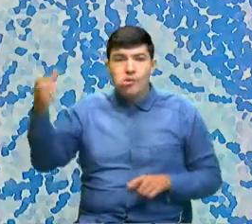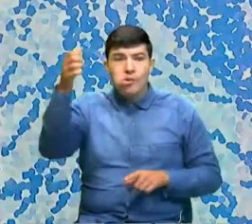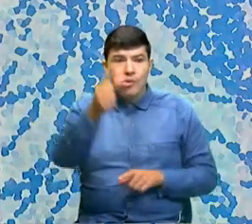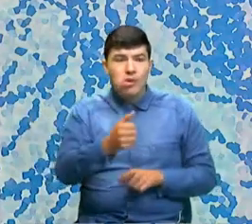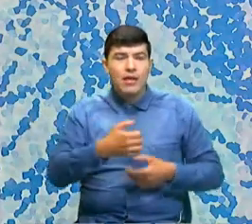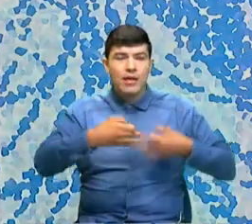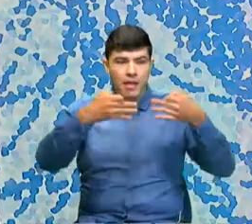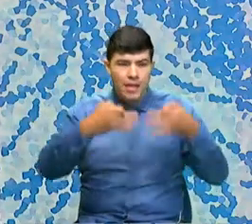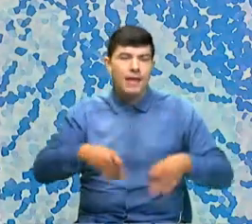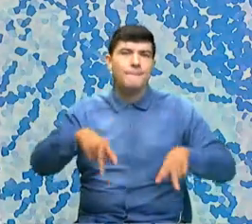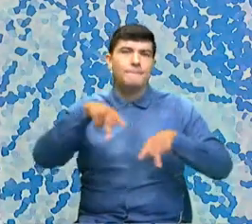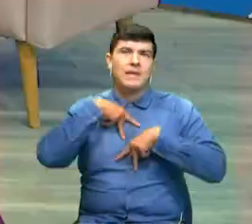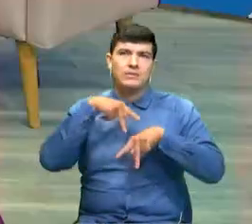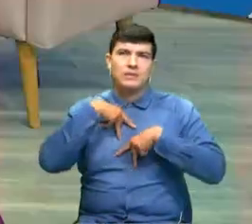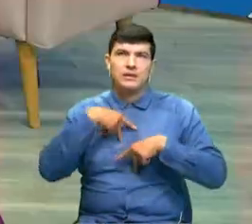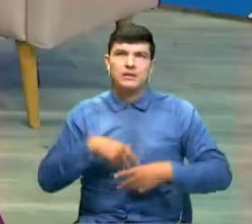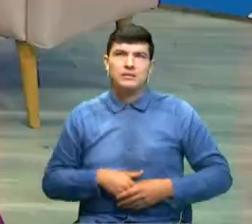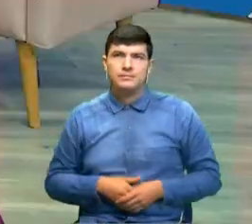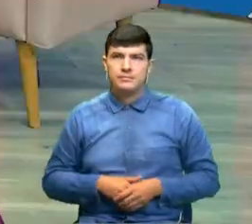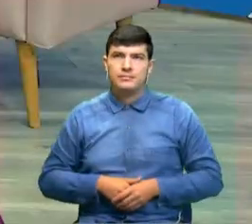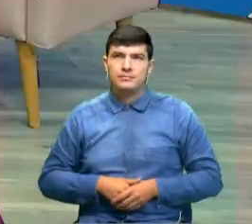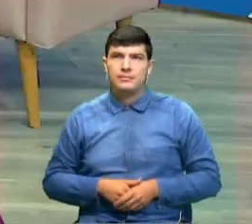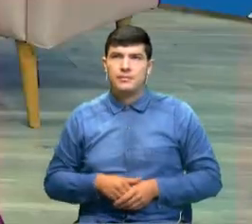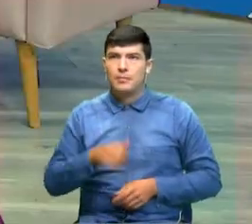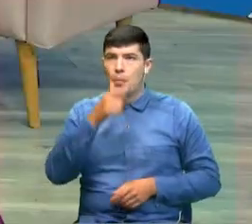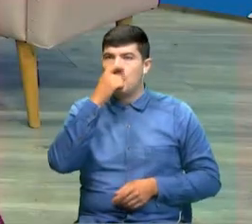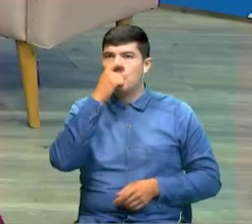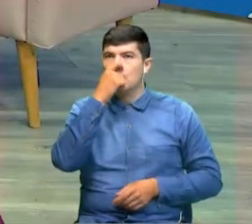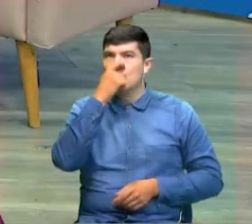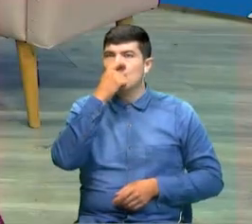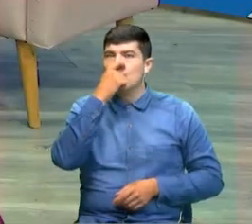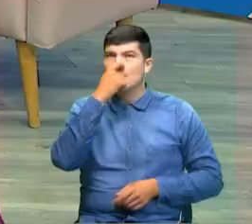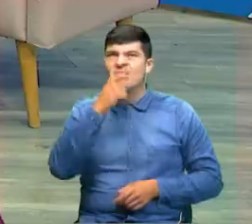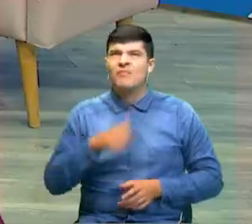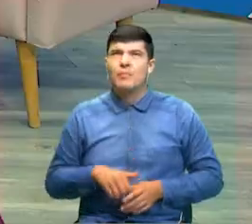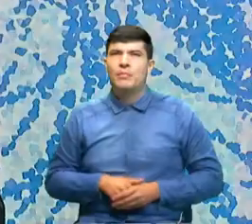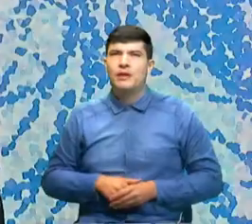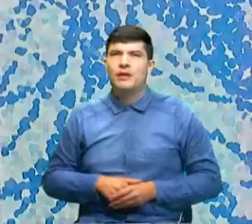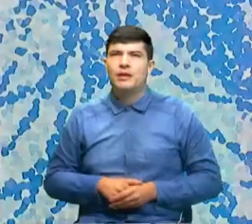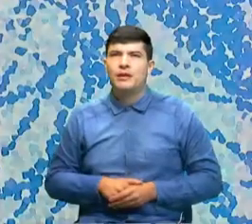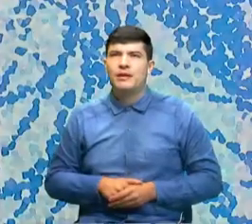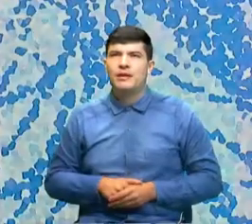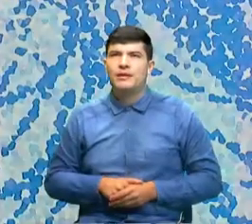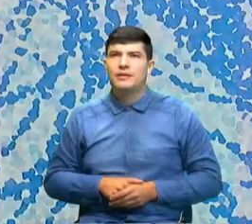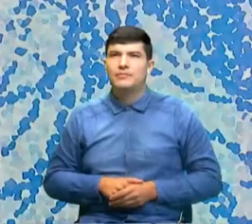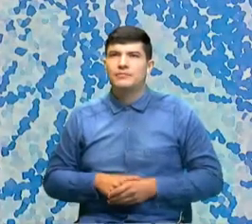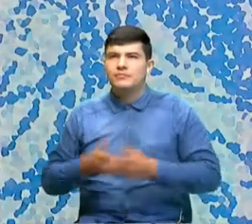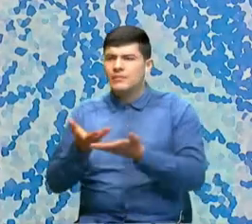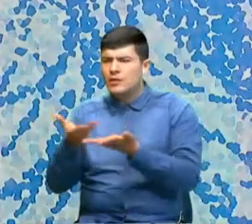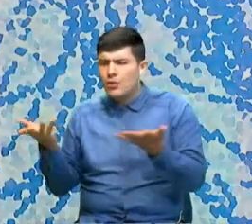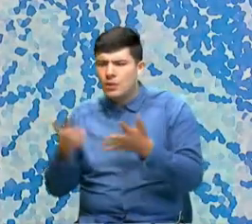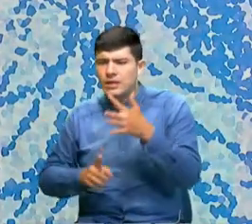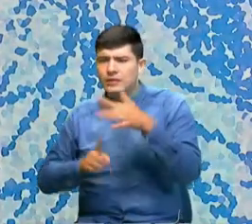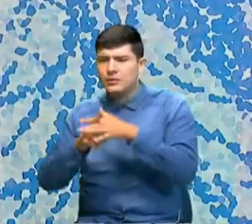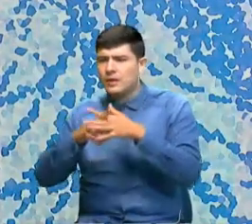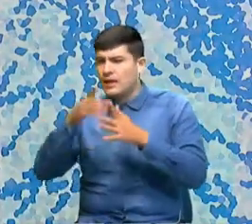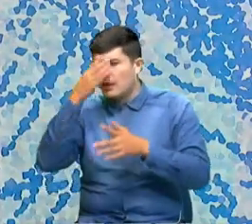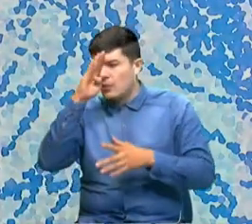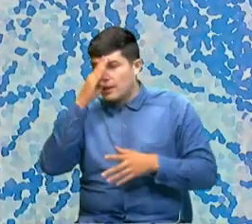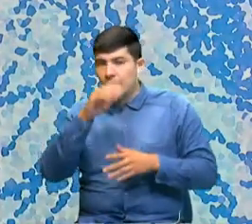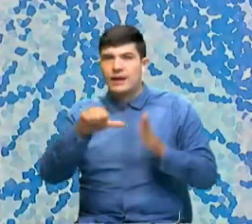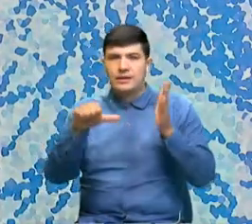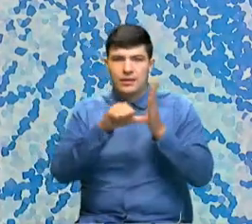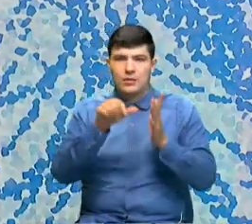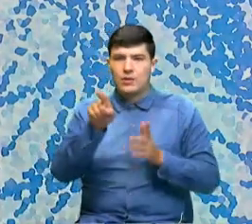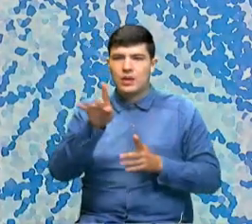de carácter personal. Uh-huh. ¿En dónde se ha generado la polémica? Por el artículo 14